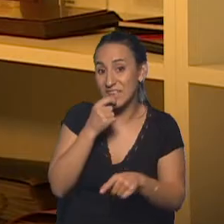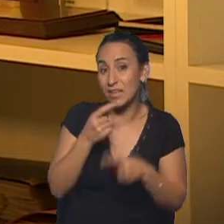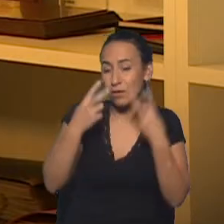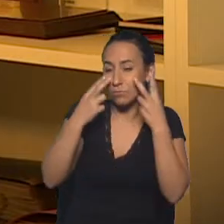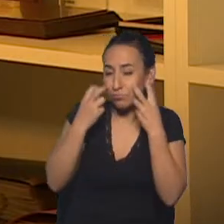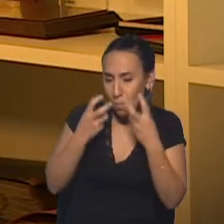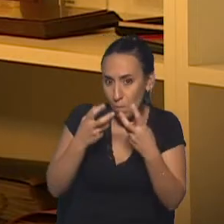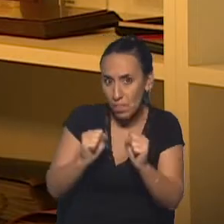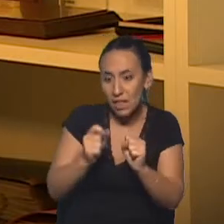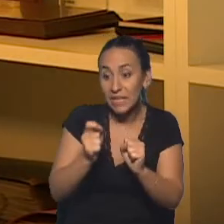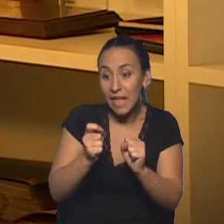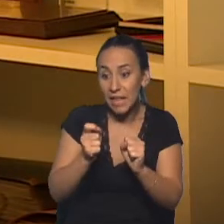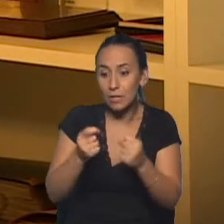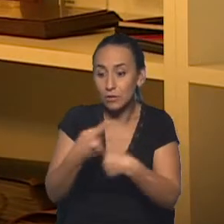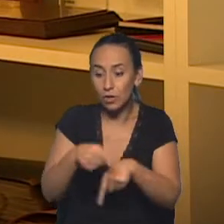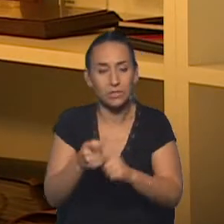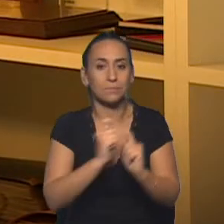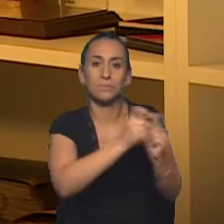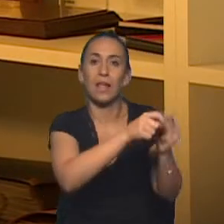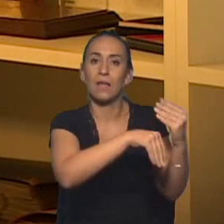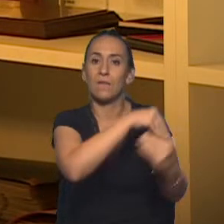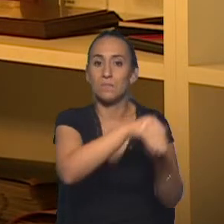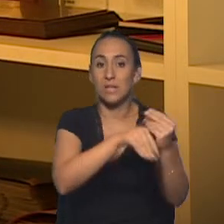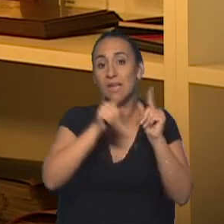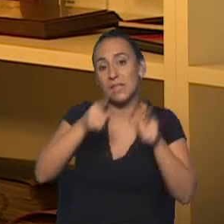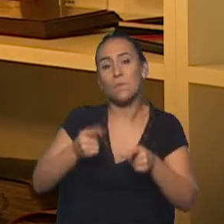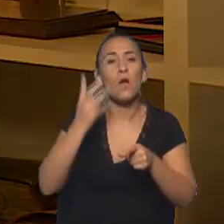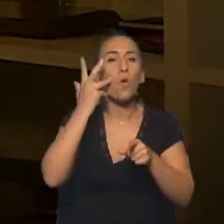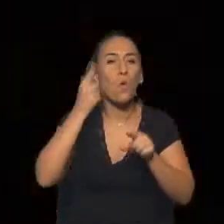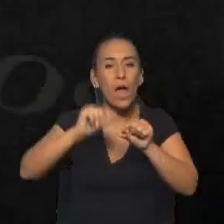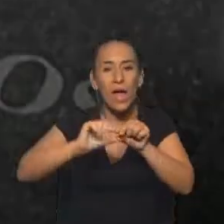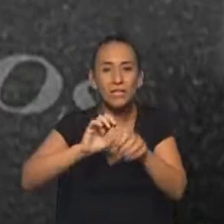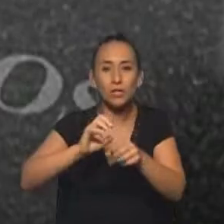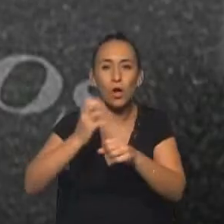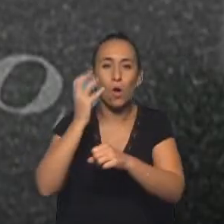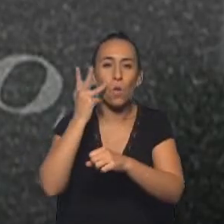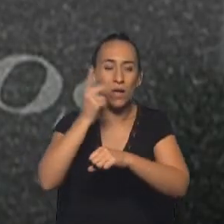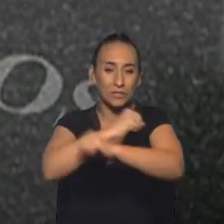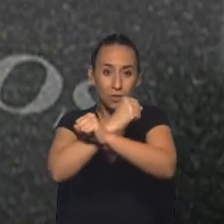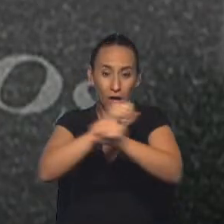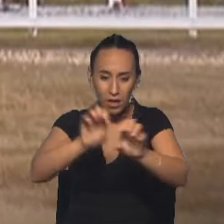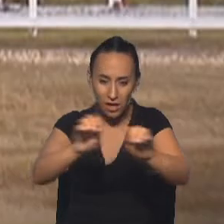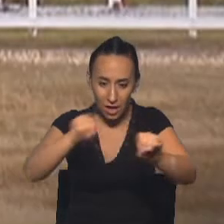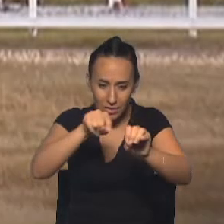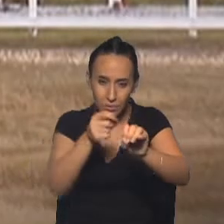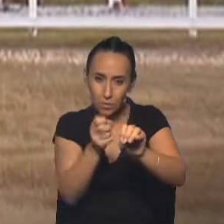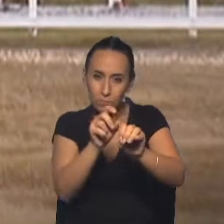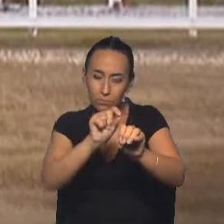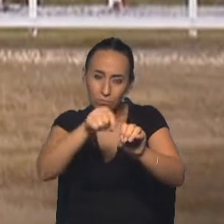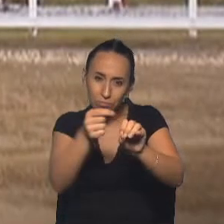identificación, y se tomaban las muestras óseas, que eran las que iban a ir al laboratorio.